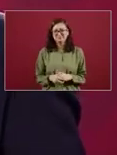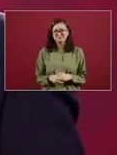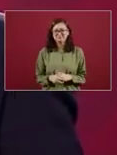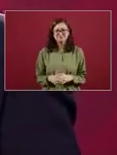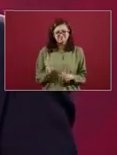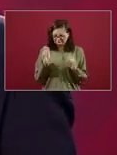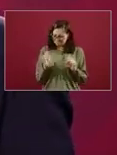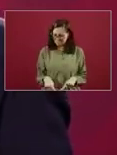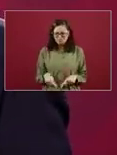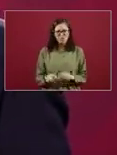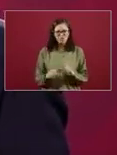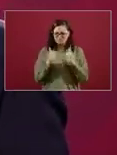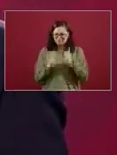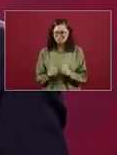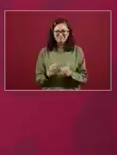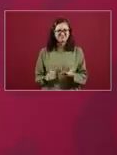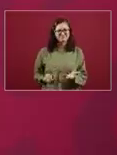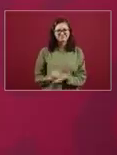nos movemos.